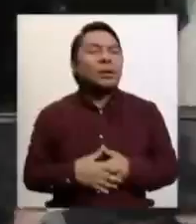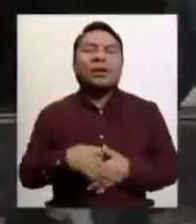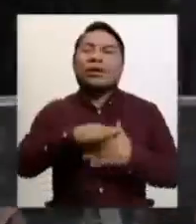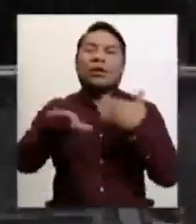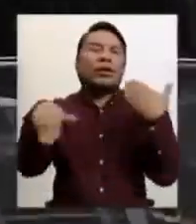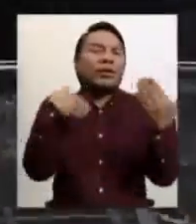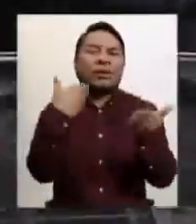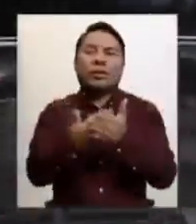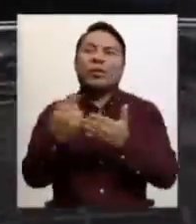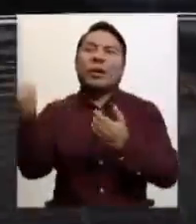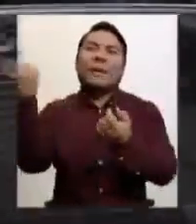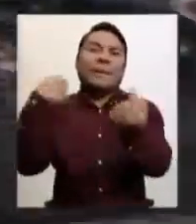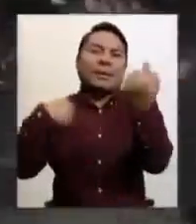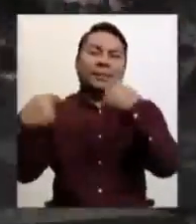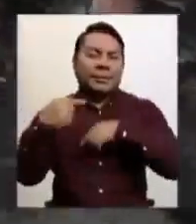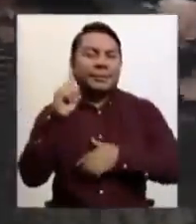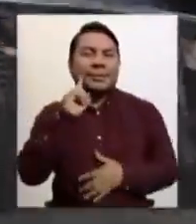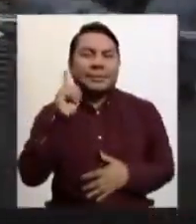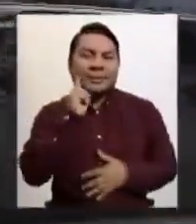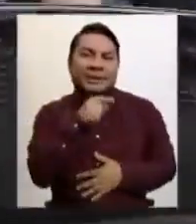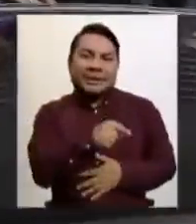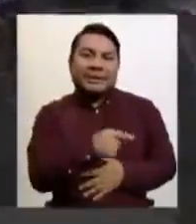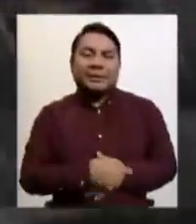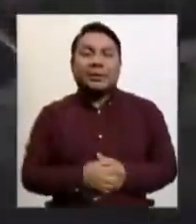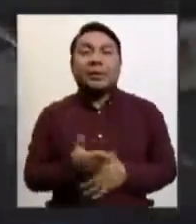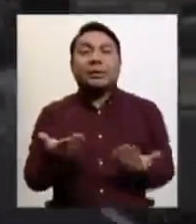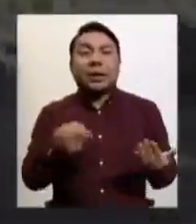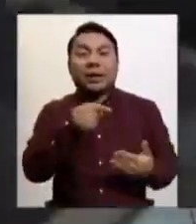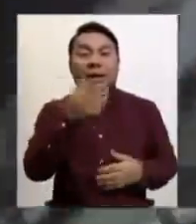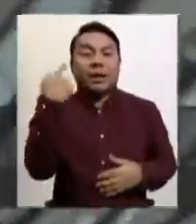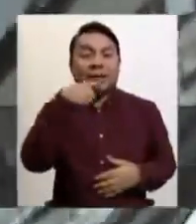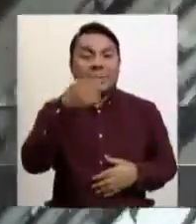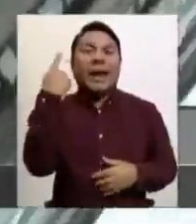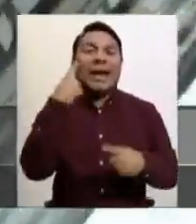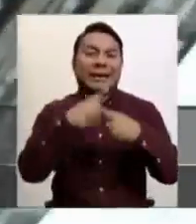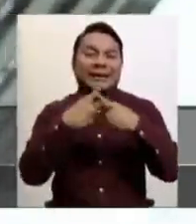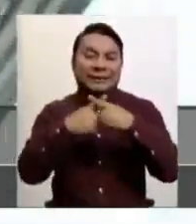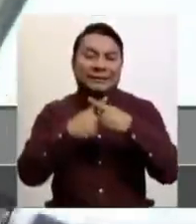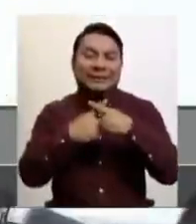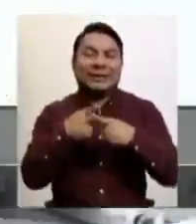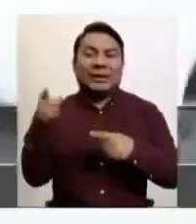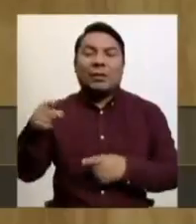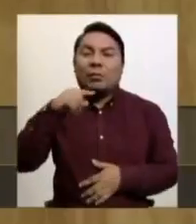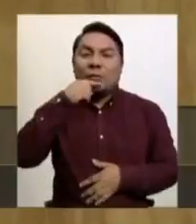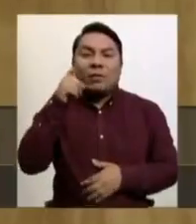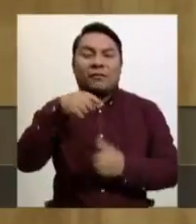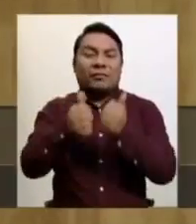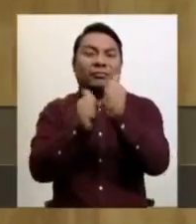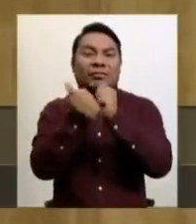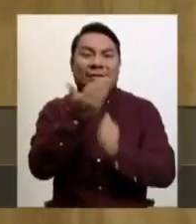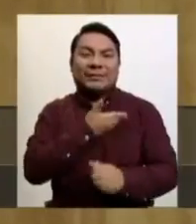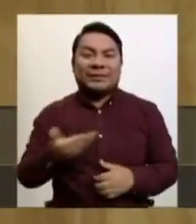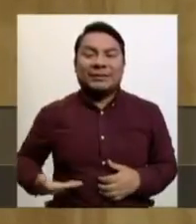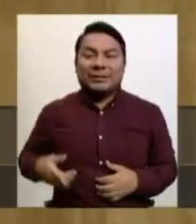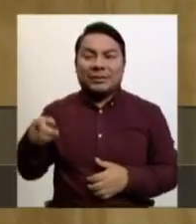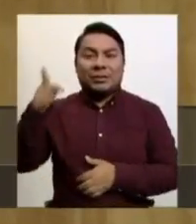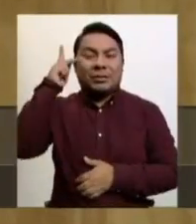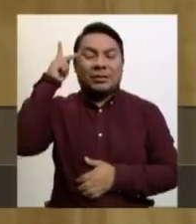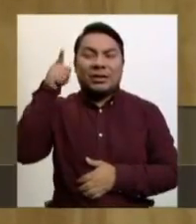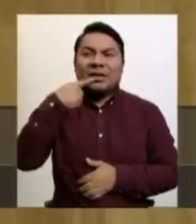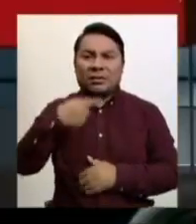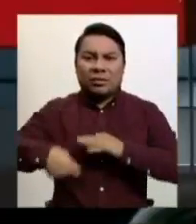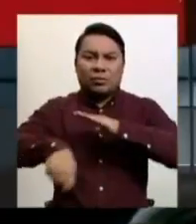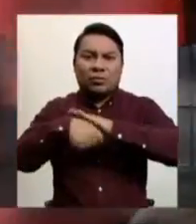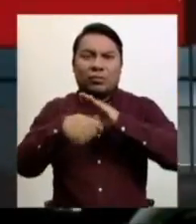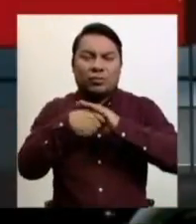señor. Así calificó la versión de que la ex candidata presidencial Keiko Fujimori habría recibido aportes de